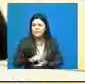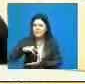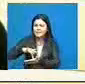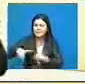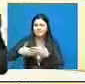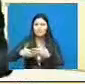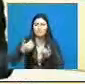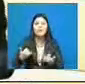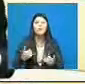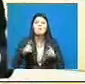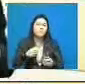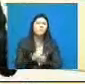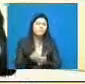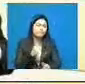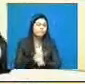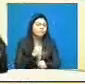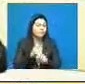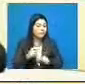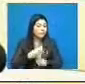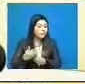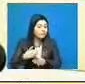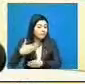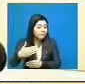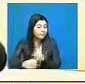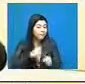es el reto que tenemos que trabajar en los próximos años.